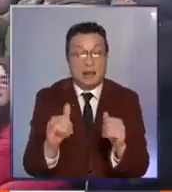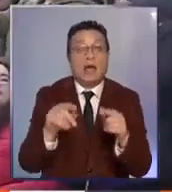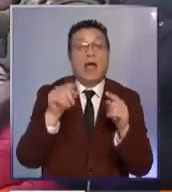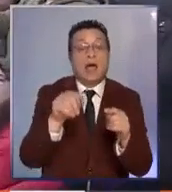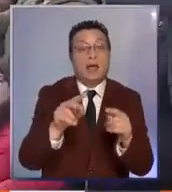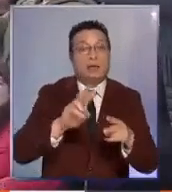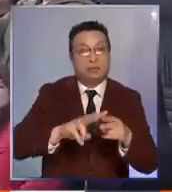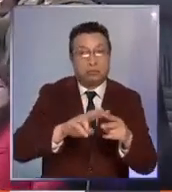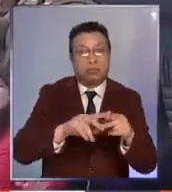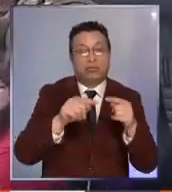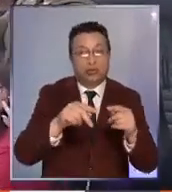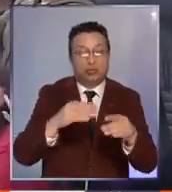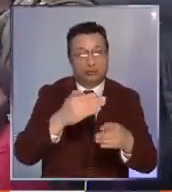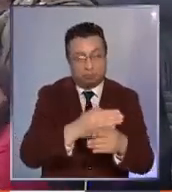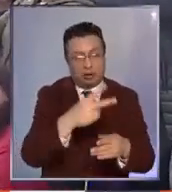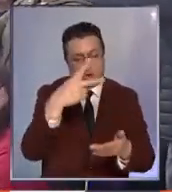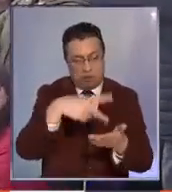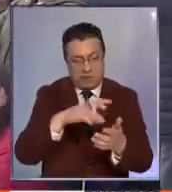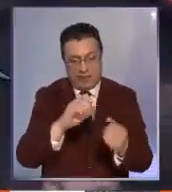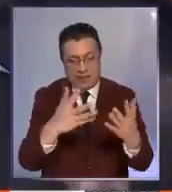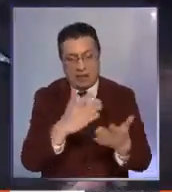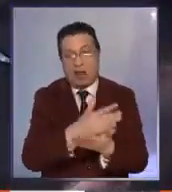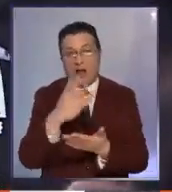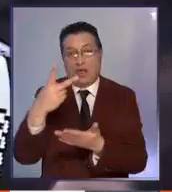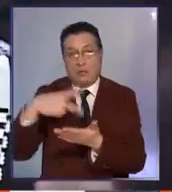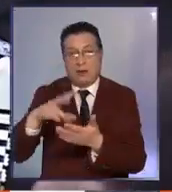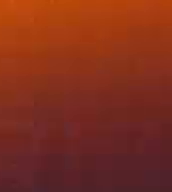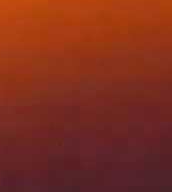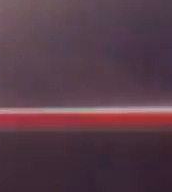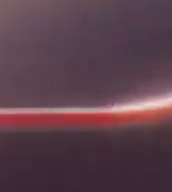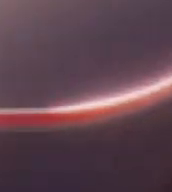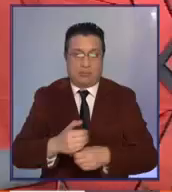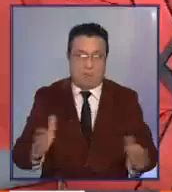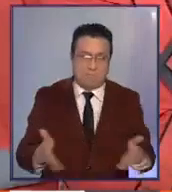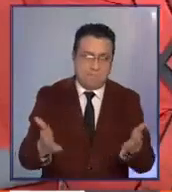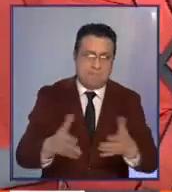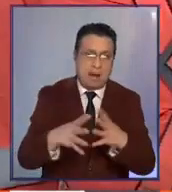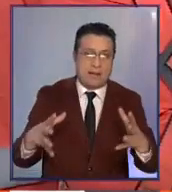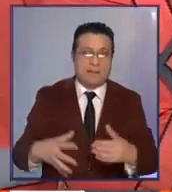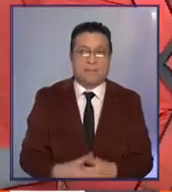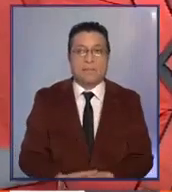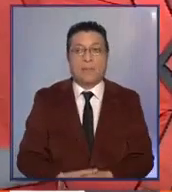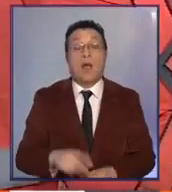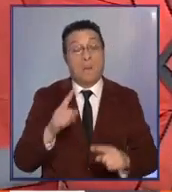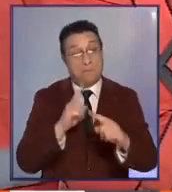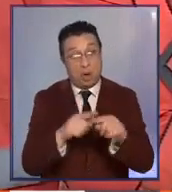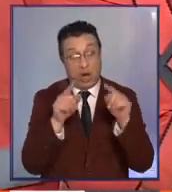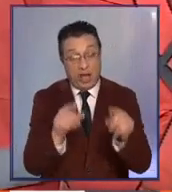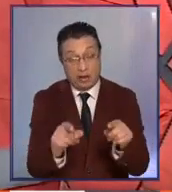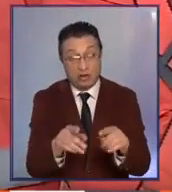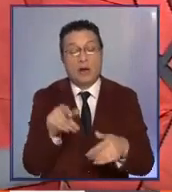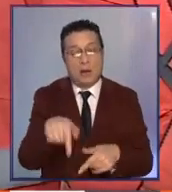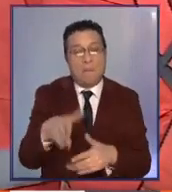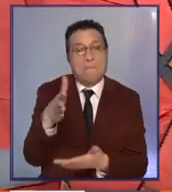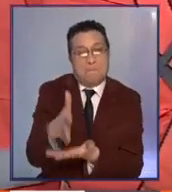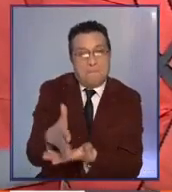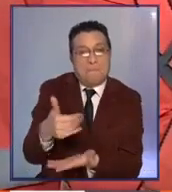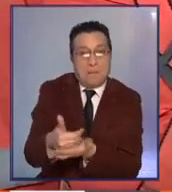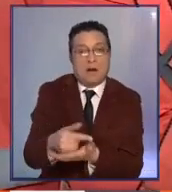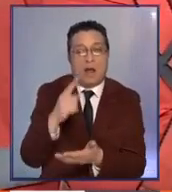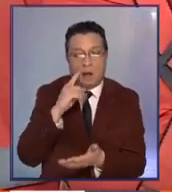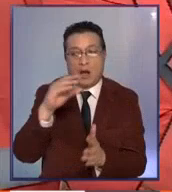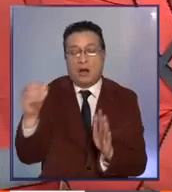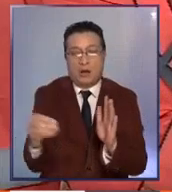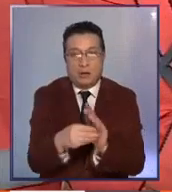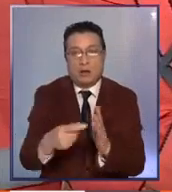obras realizadas entre 2010 y 2020. Y por eso, ese es un plan que contempla una